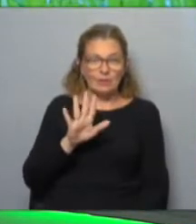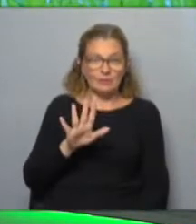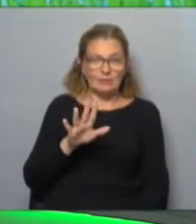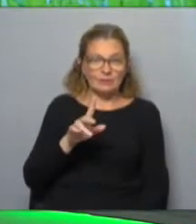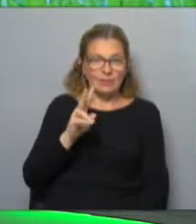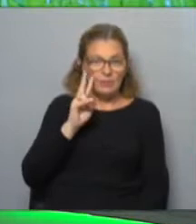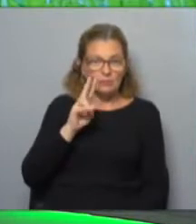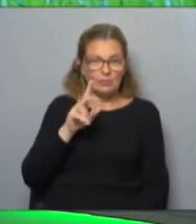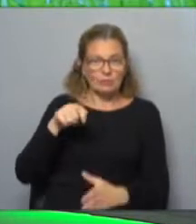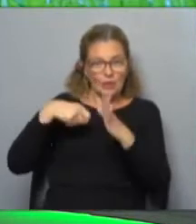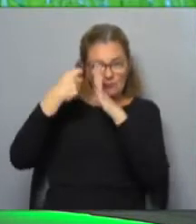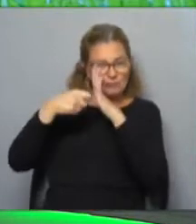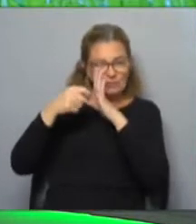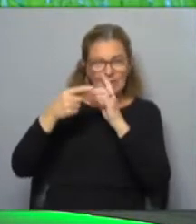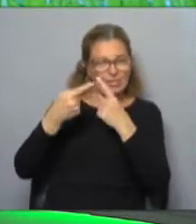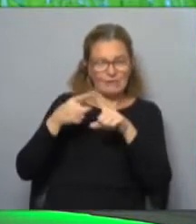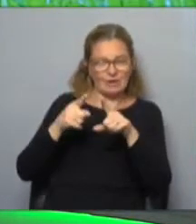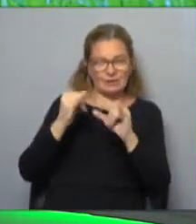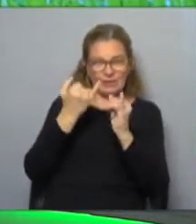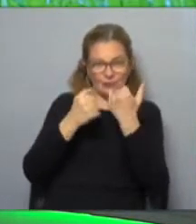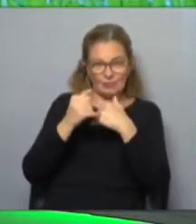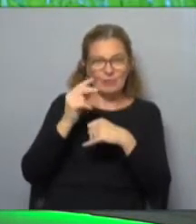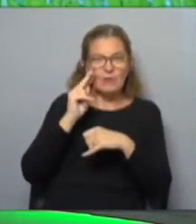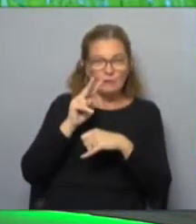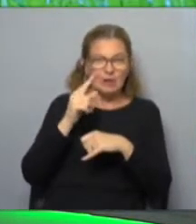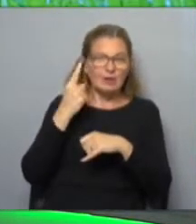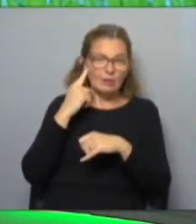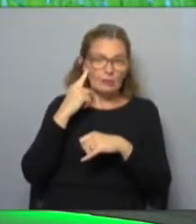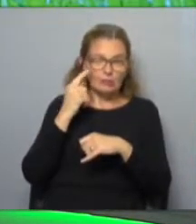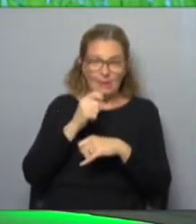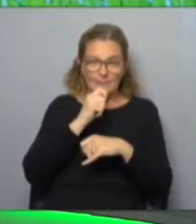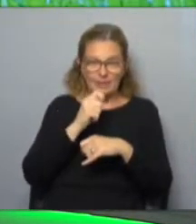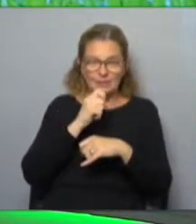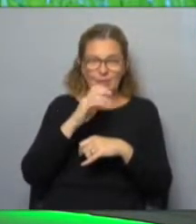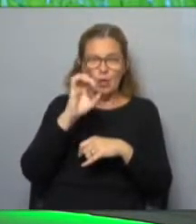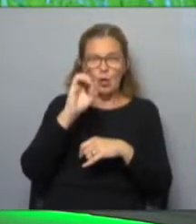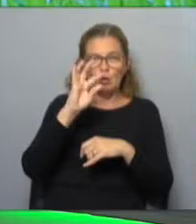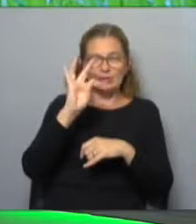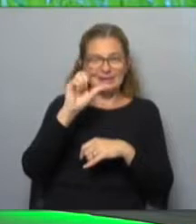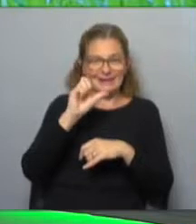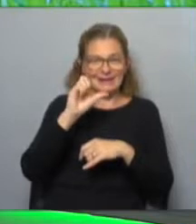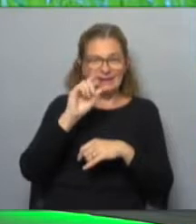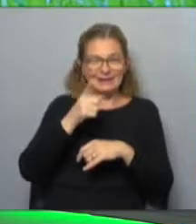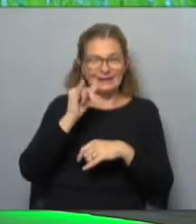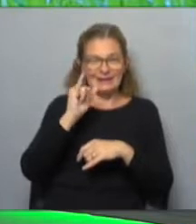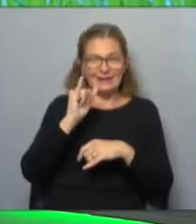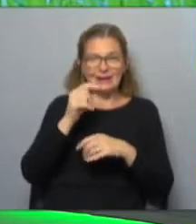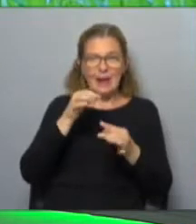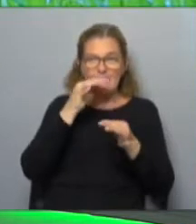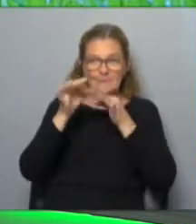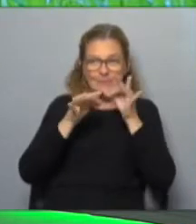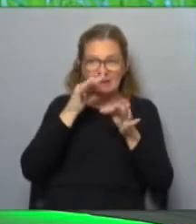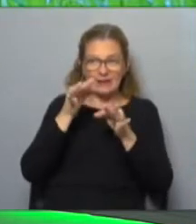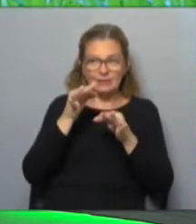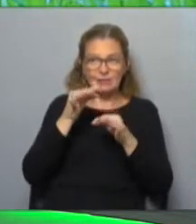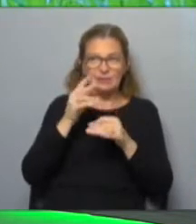estábamos viendo una información diferente, ahora sí vamos a escuchar al periodista Martín Otegi, como señalamos recién, explicando lo que tiene que